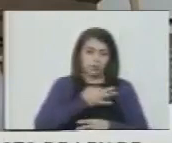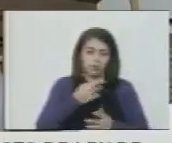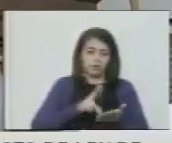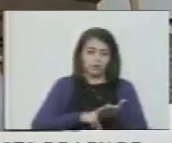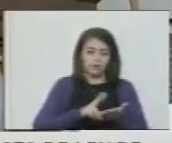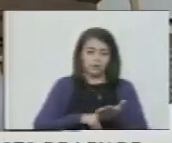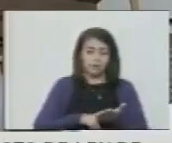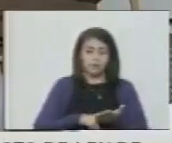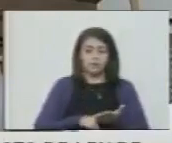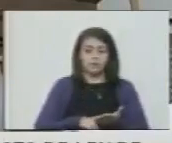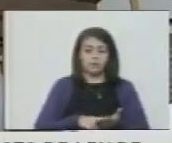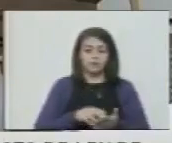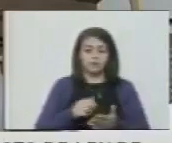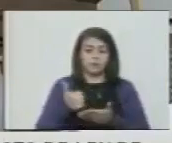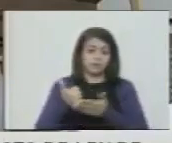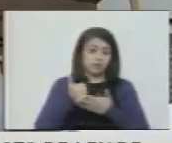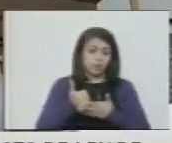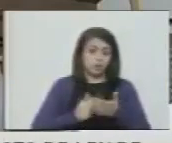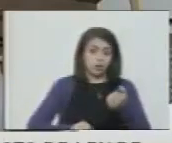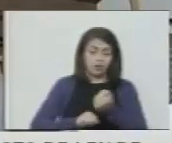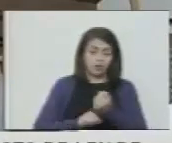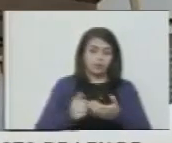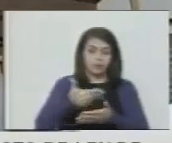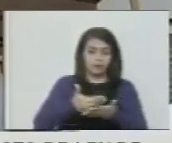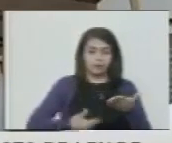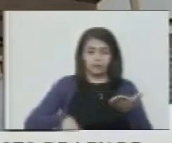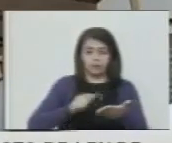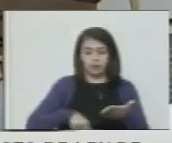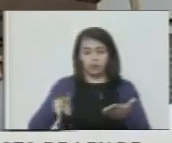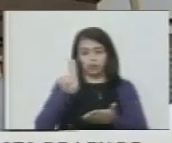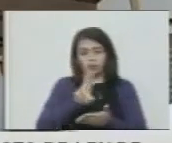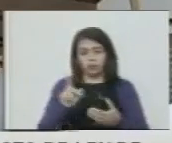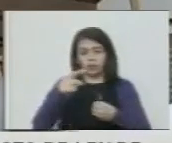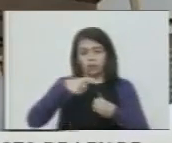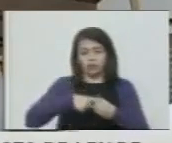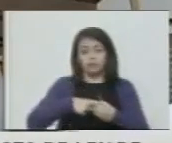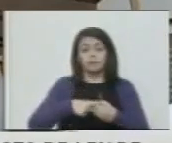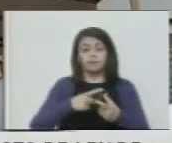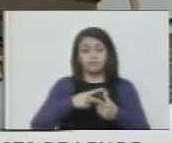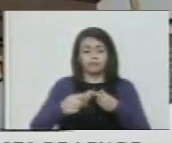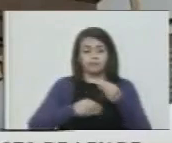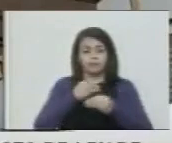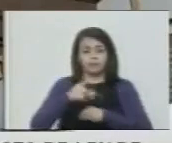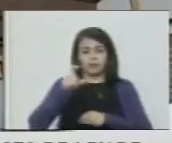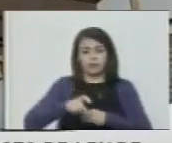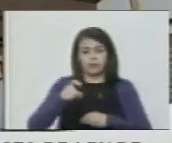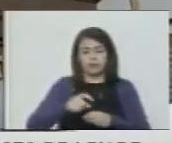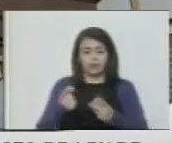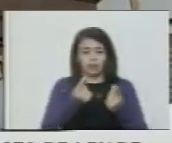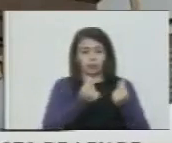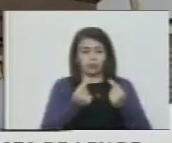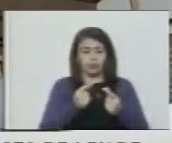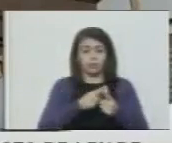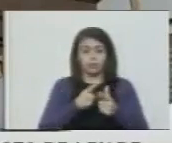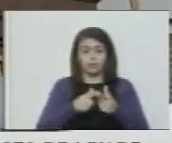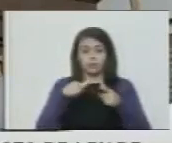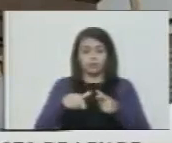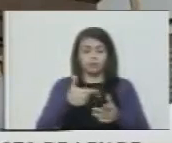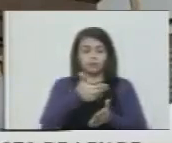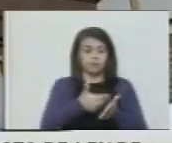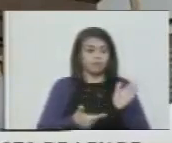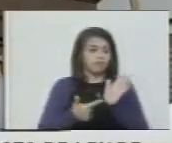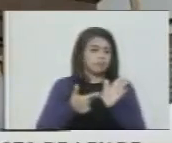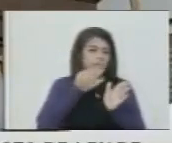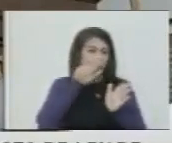del tomador, asegurado, beneficiario, contratante, usuario o afiliado que ocasione una necesidad económica y cuya